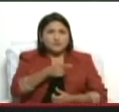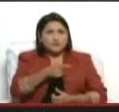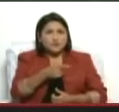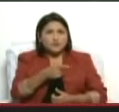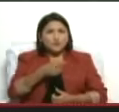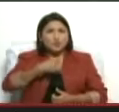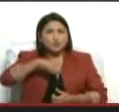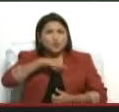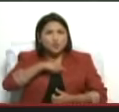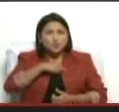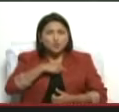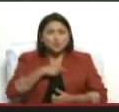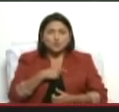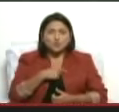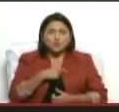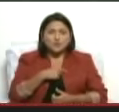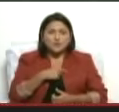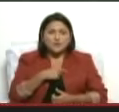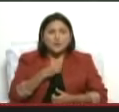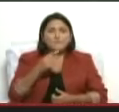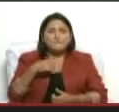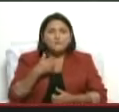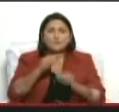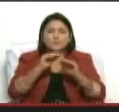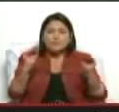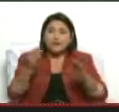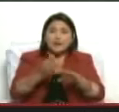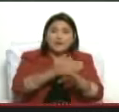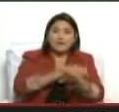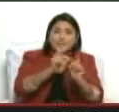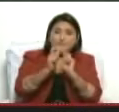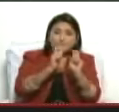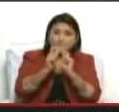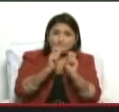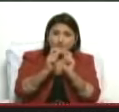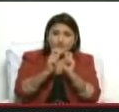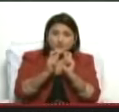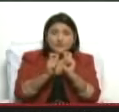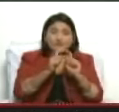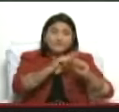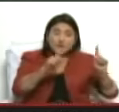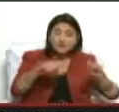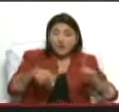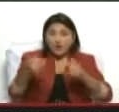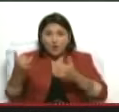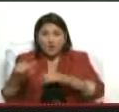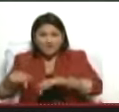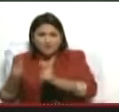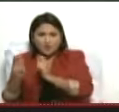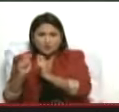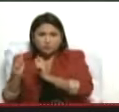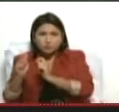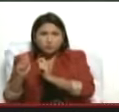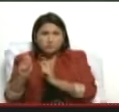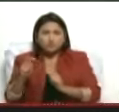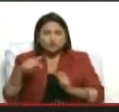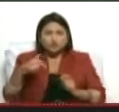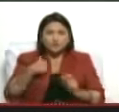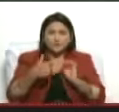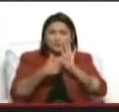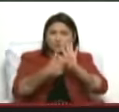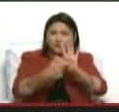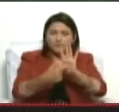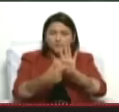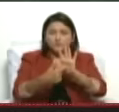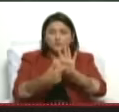anunciado en ruedas de prensa anteriores a esta es que a esta yo le he querido dar un